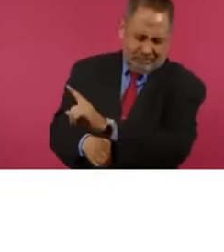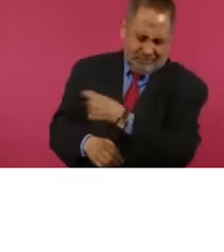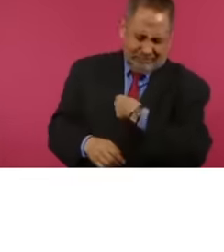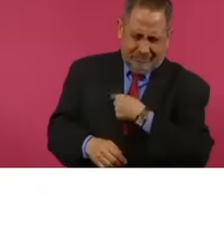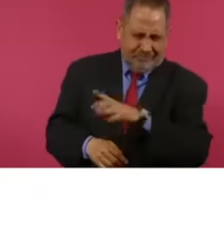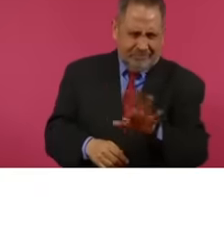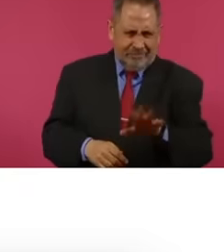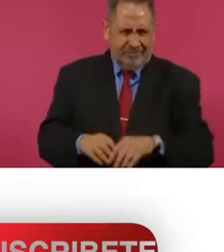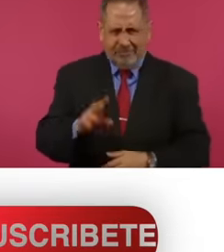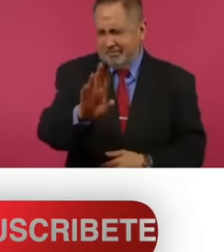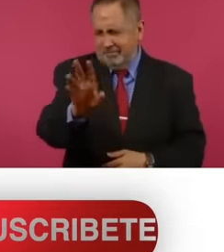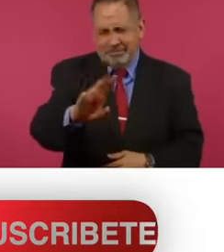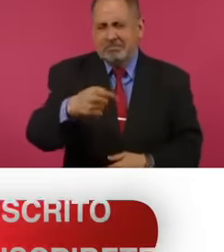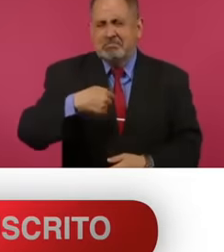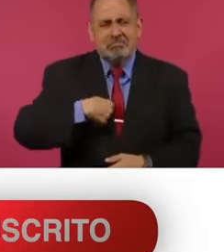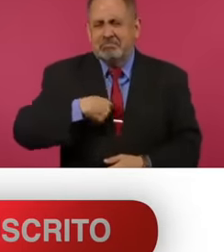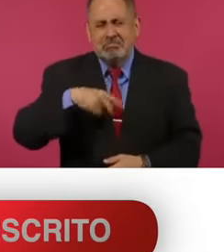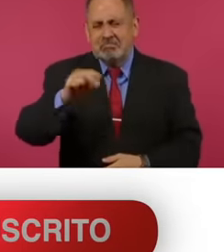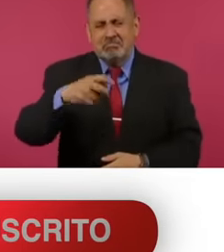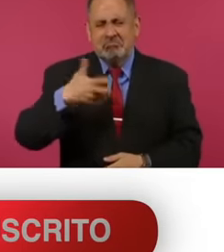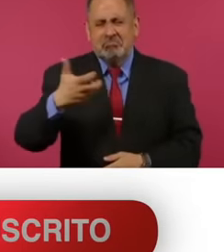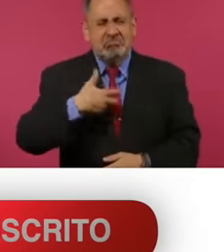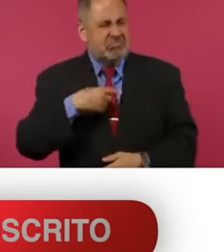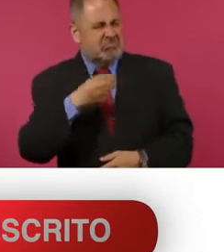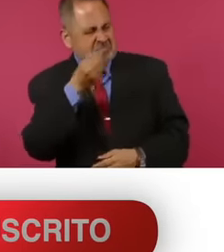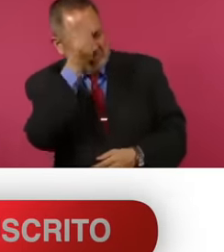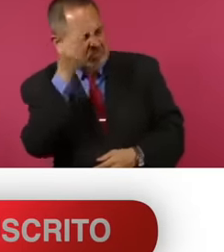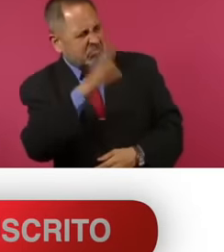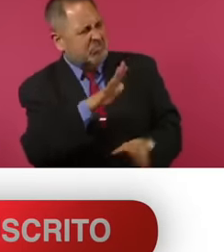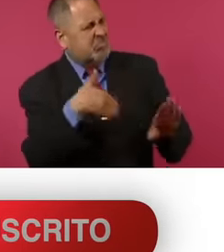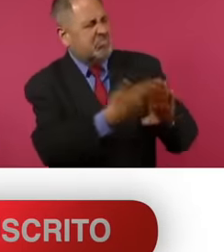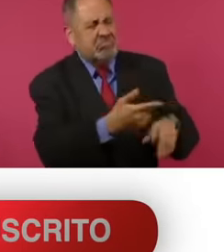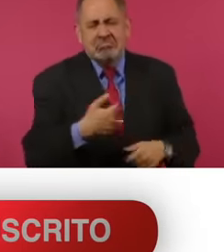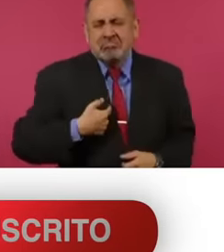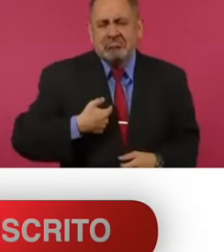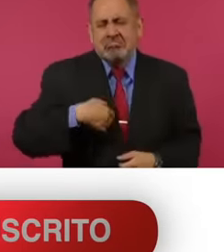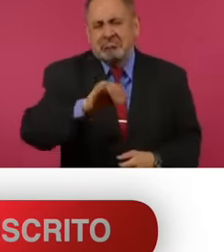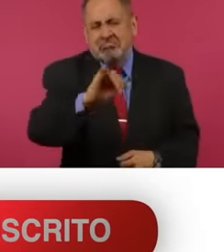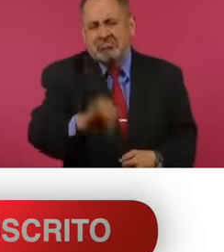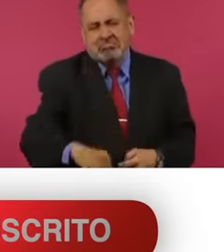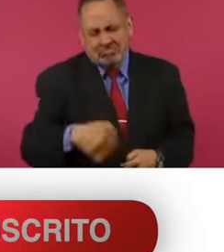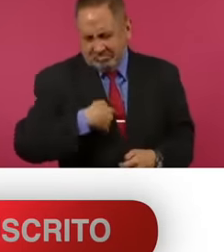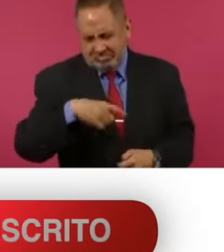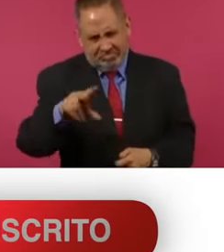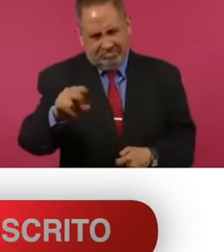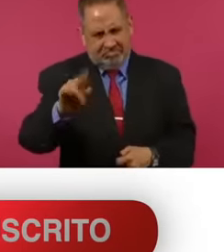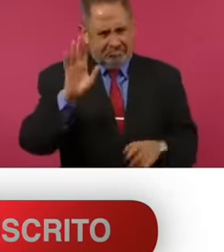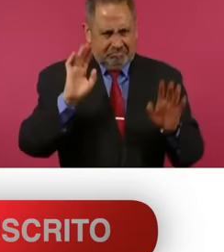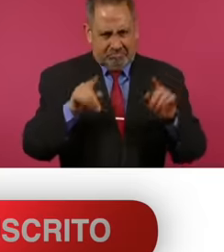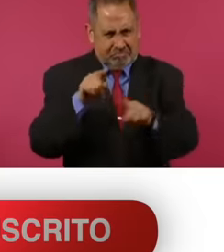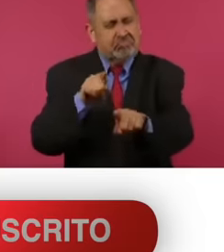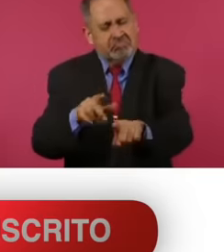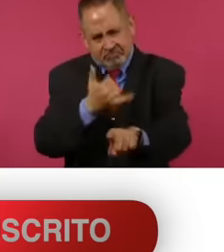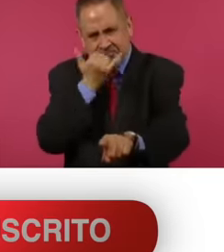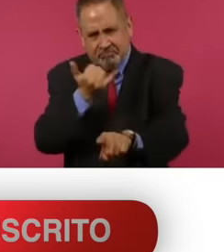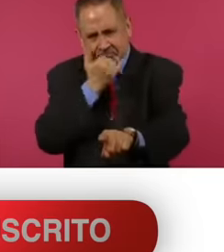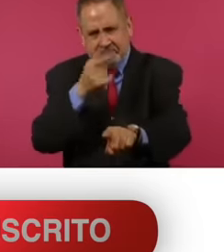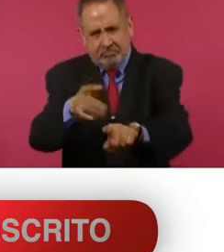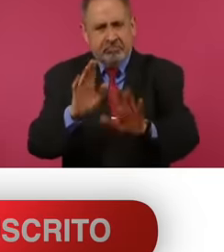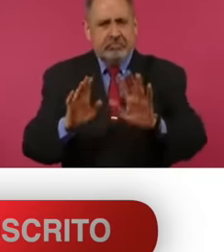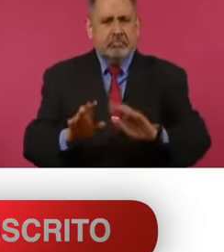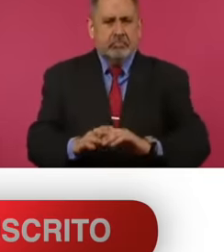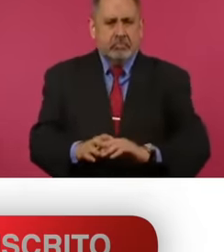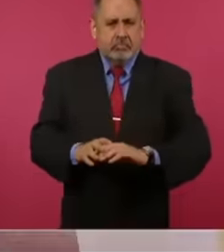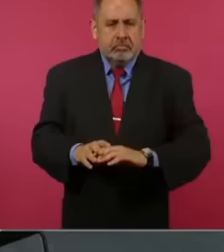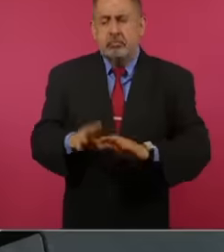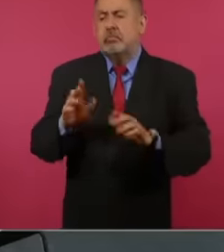presidente. No, yo no hago eso. Nunca en mi vida lo he hecho. O sea, ahí sí te equivocas. Morena, digo, o